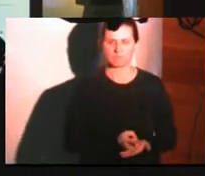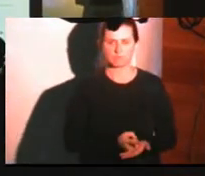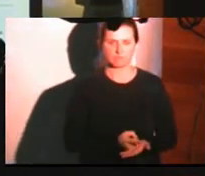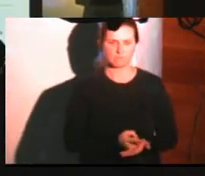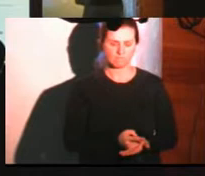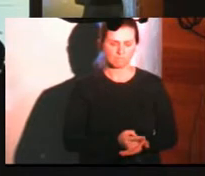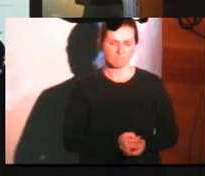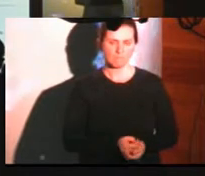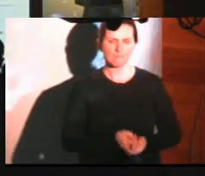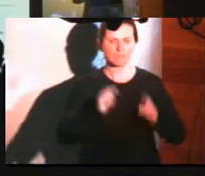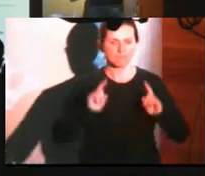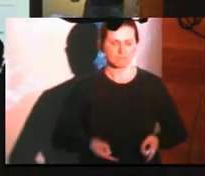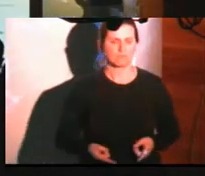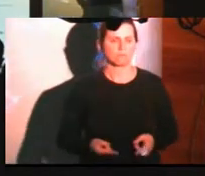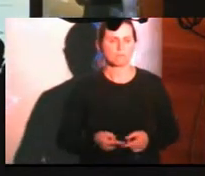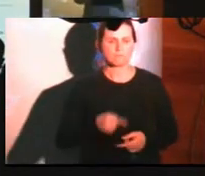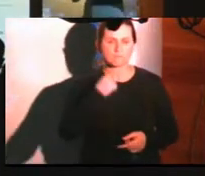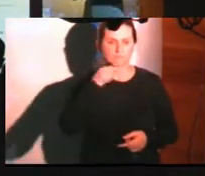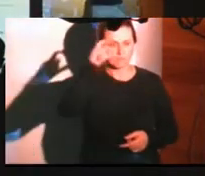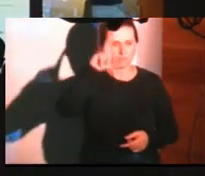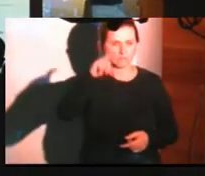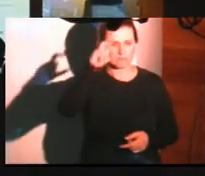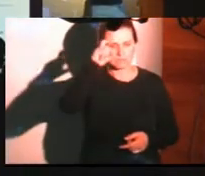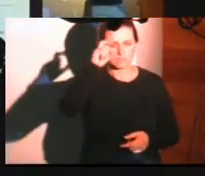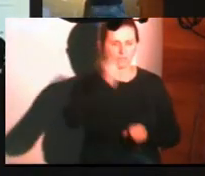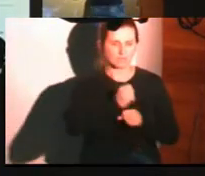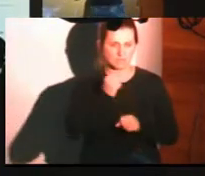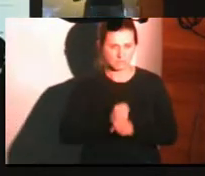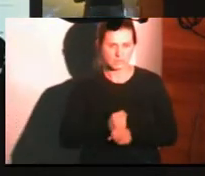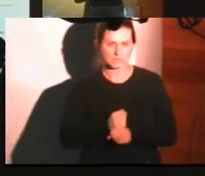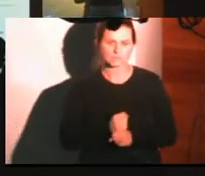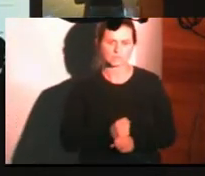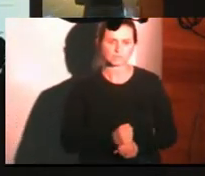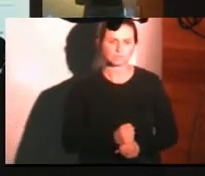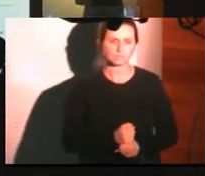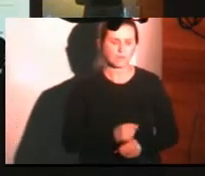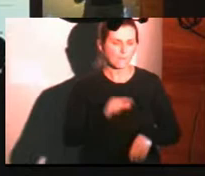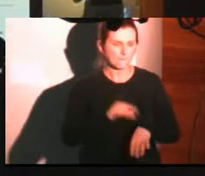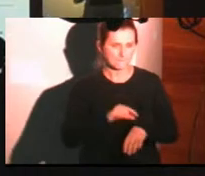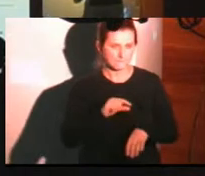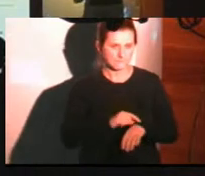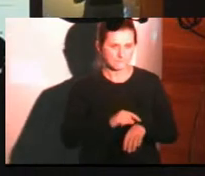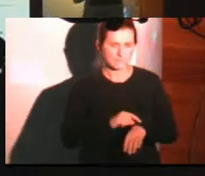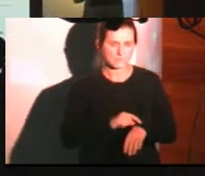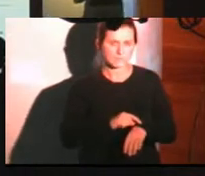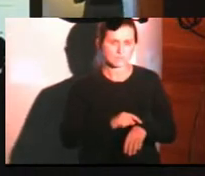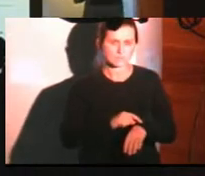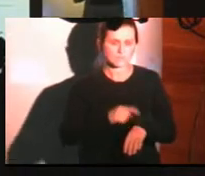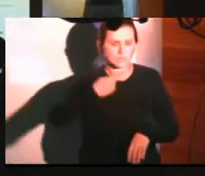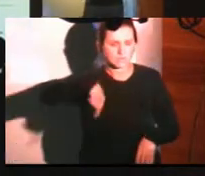en el teletrabajo, como decía Rodolfo, en la medicina. Nosotros